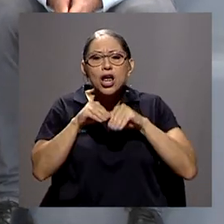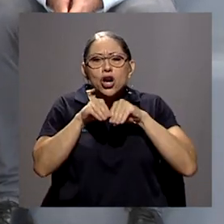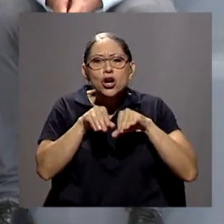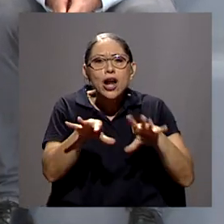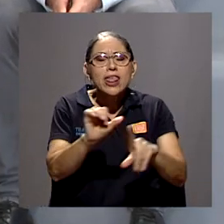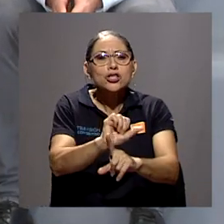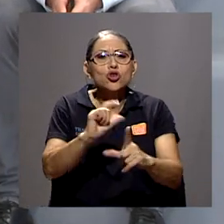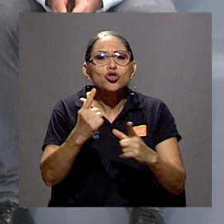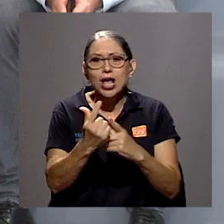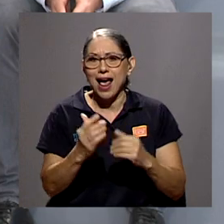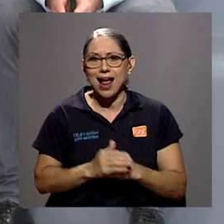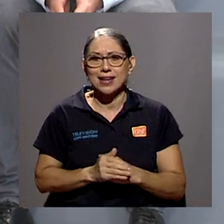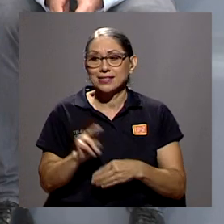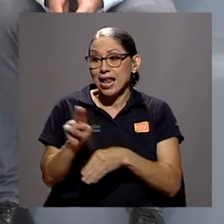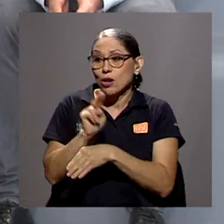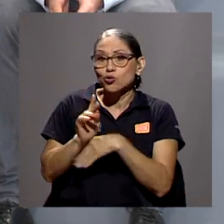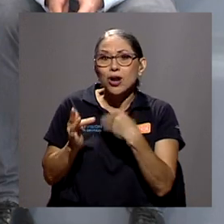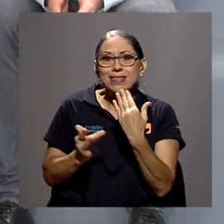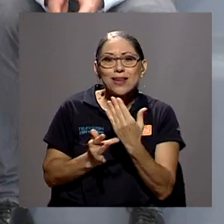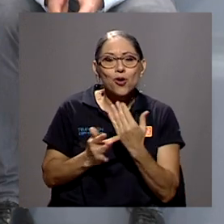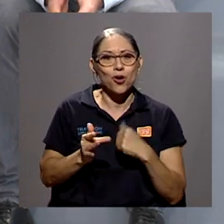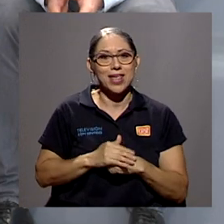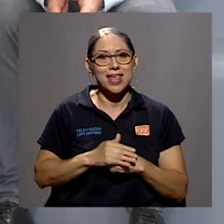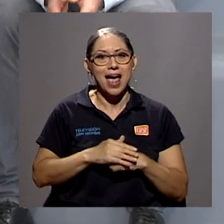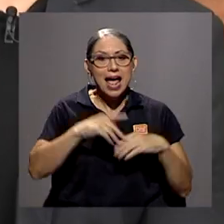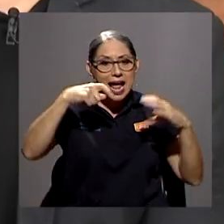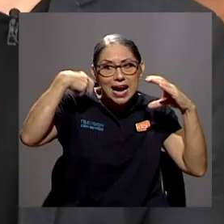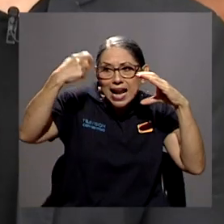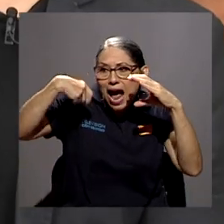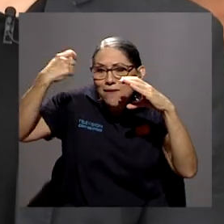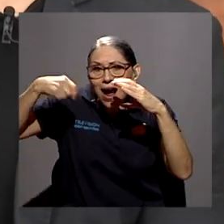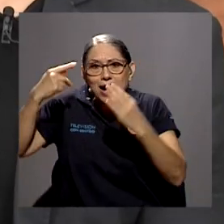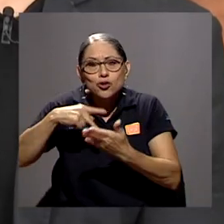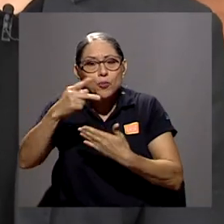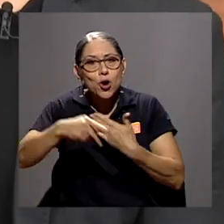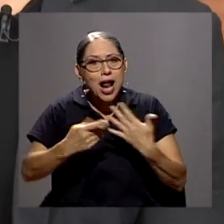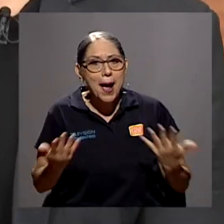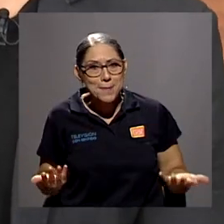laten el uso de la tecnología grabar los programas tengan